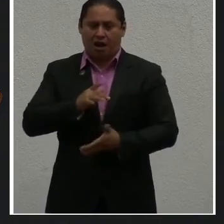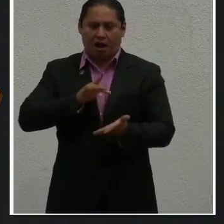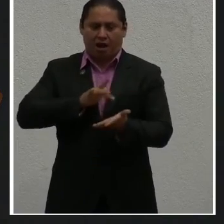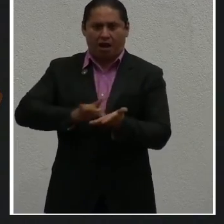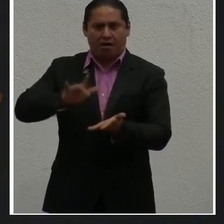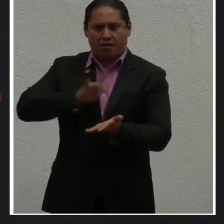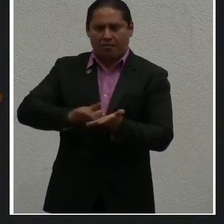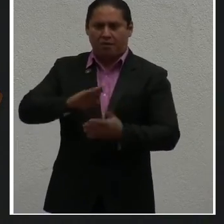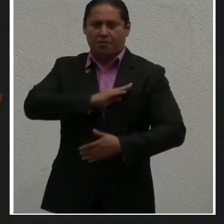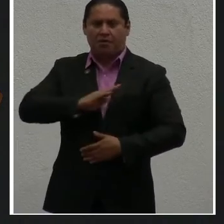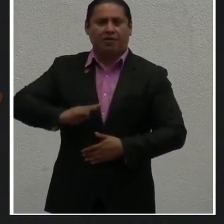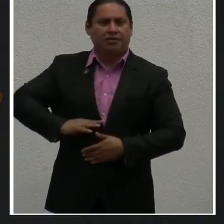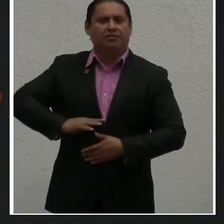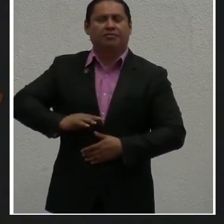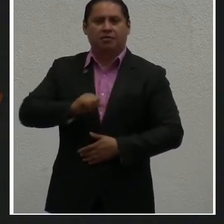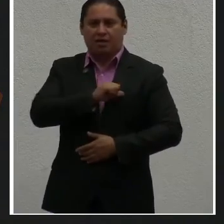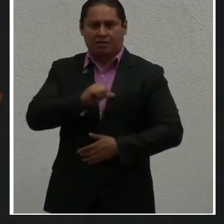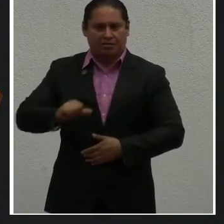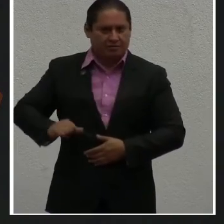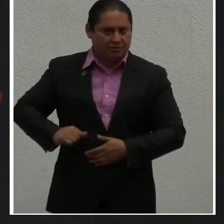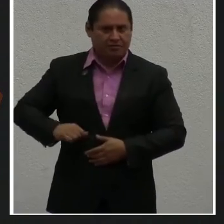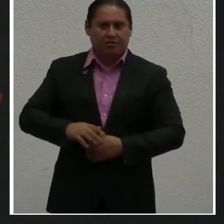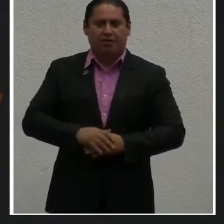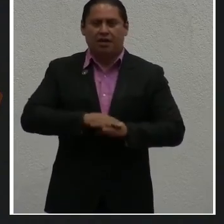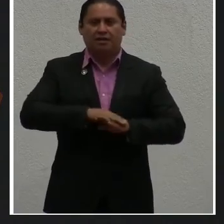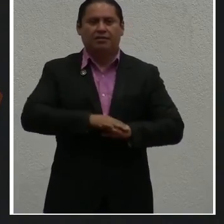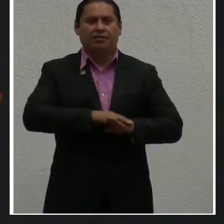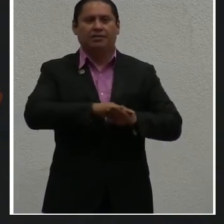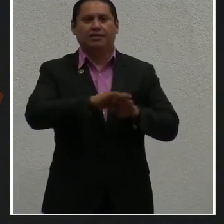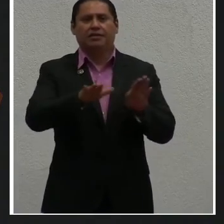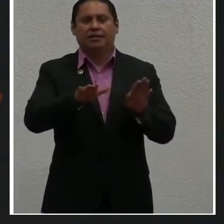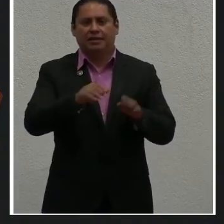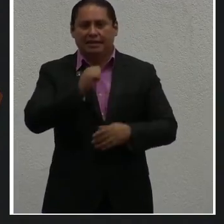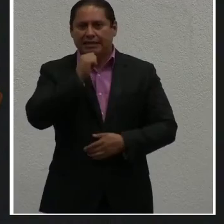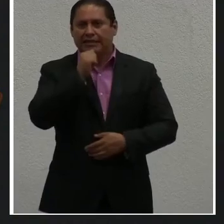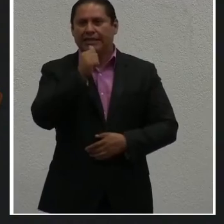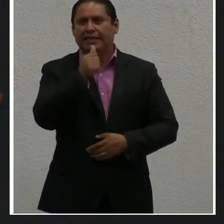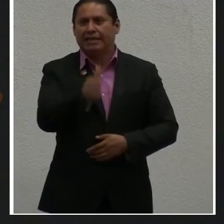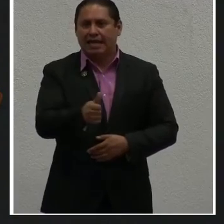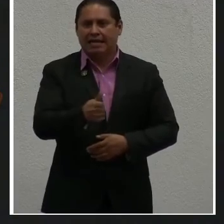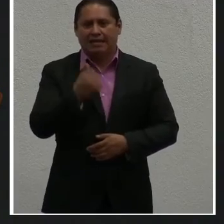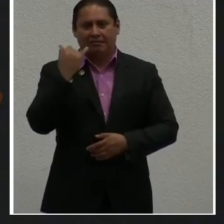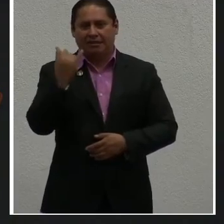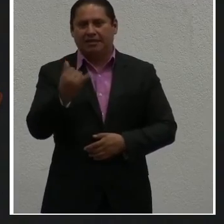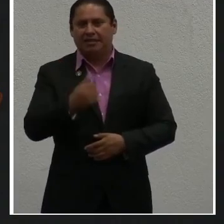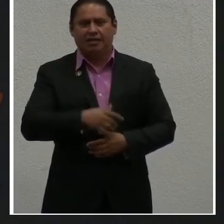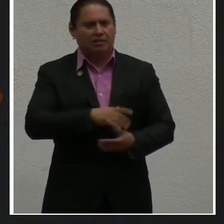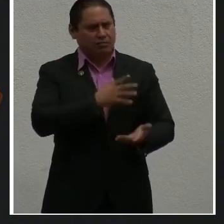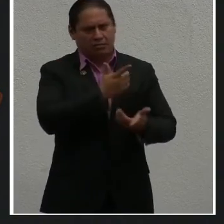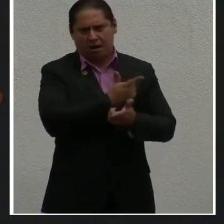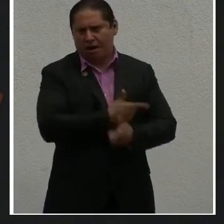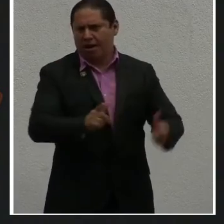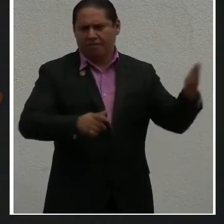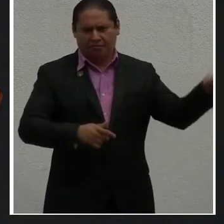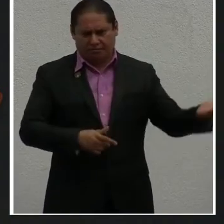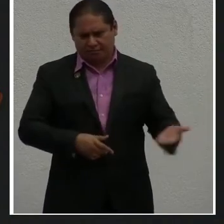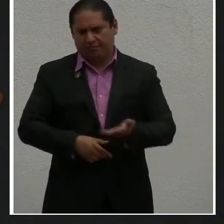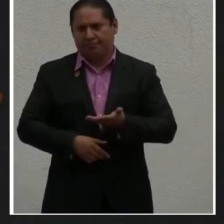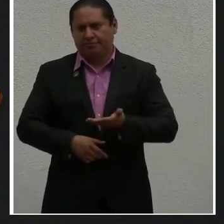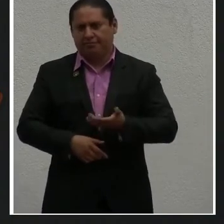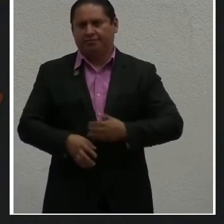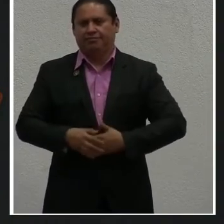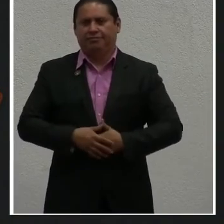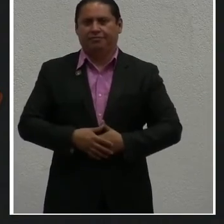los ayuntamientos municipales sin ninguna condición. Así que